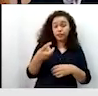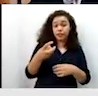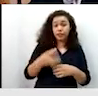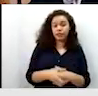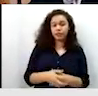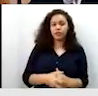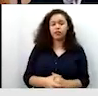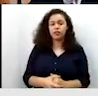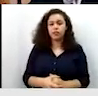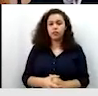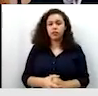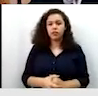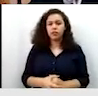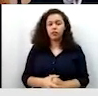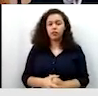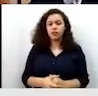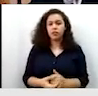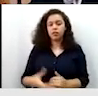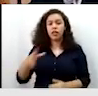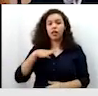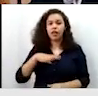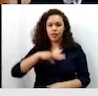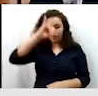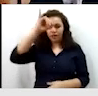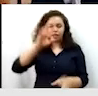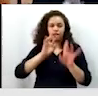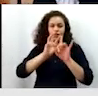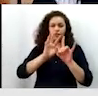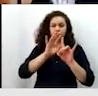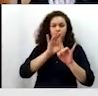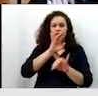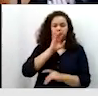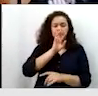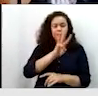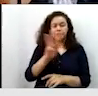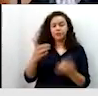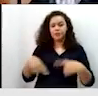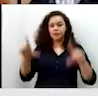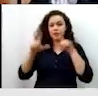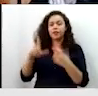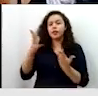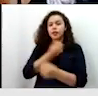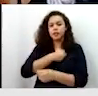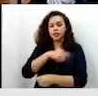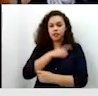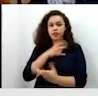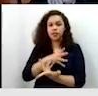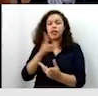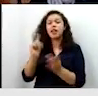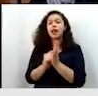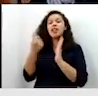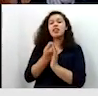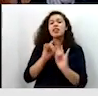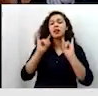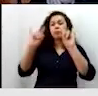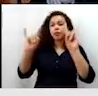los que tenemos en la página de la Agencia de Protección Sanitaria, donde se establece cómo son las técnicas, que ahí está, la que yo